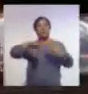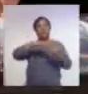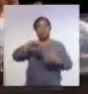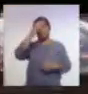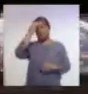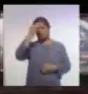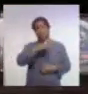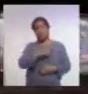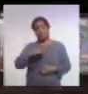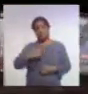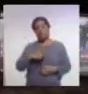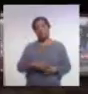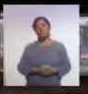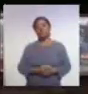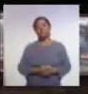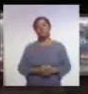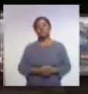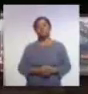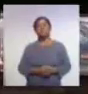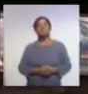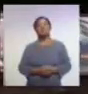y difundirlo para evitar